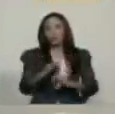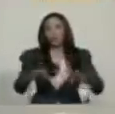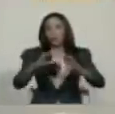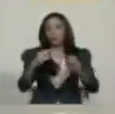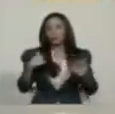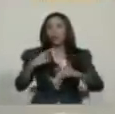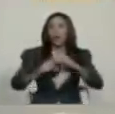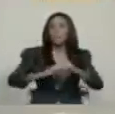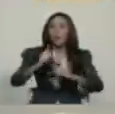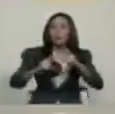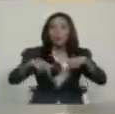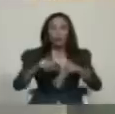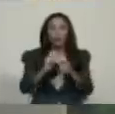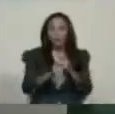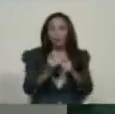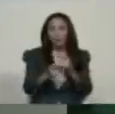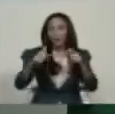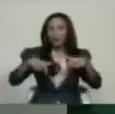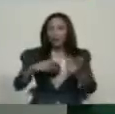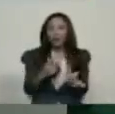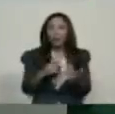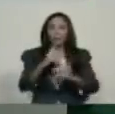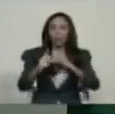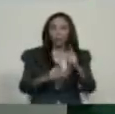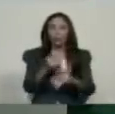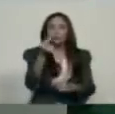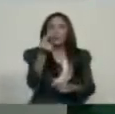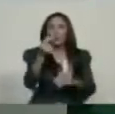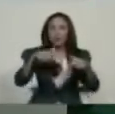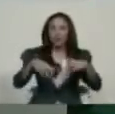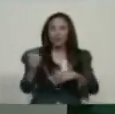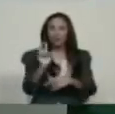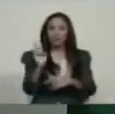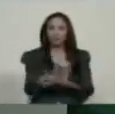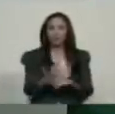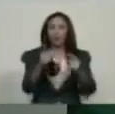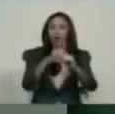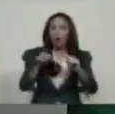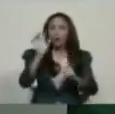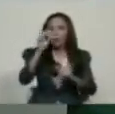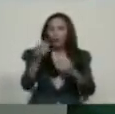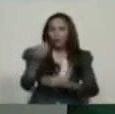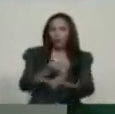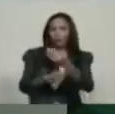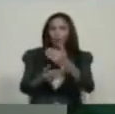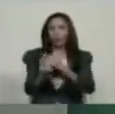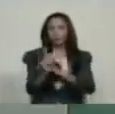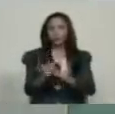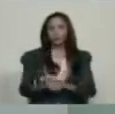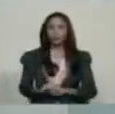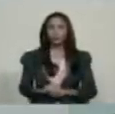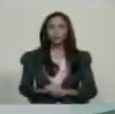papa del país que usted se come con semilla venezolana. Y ya